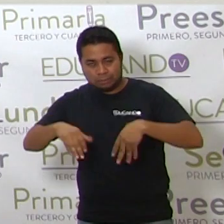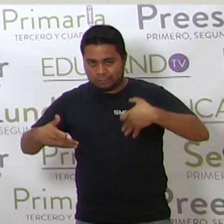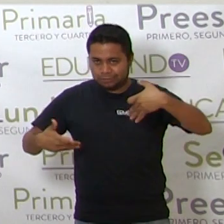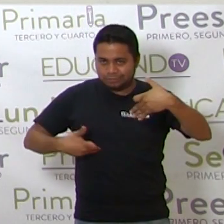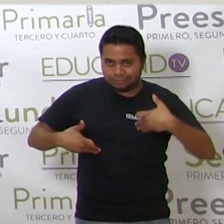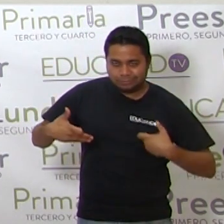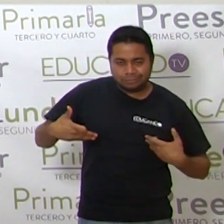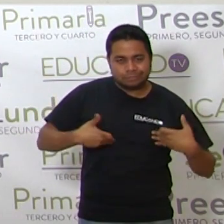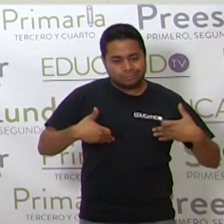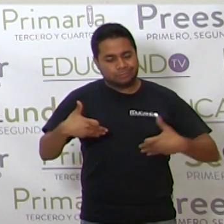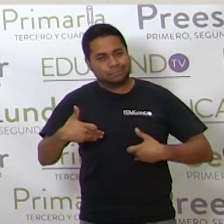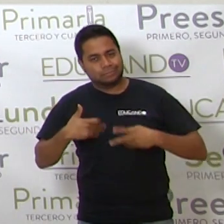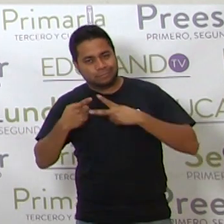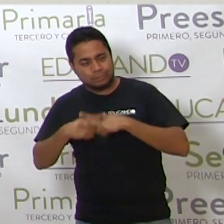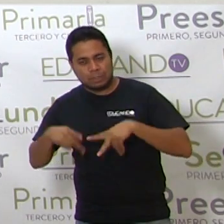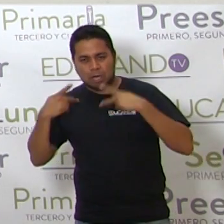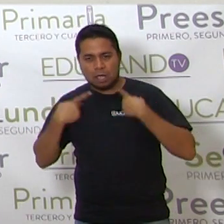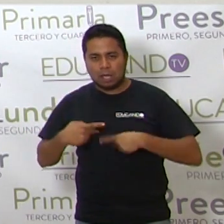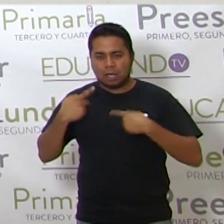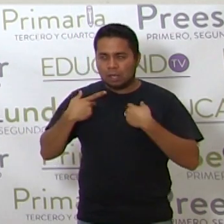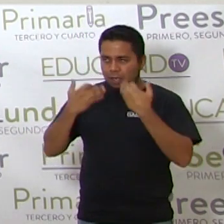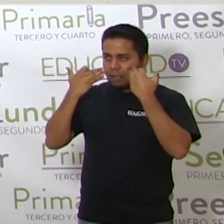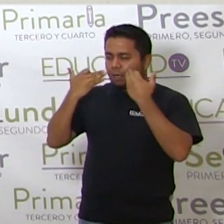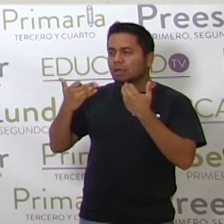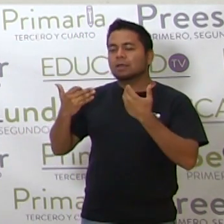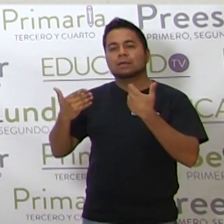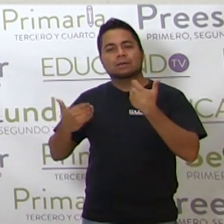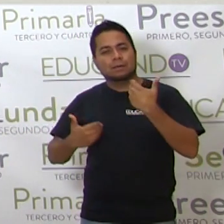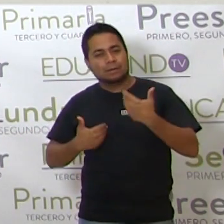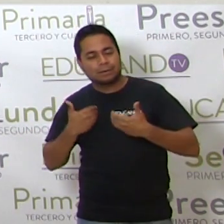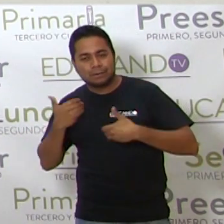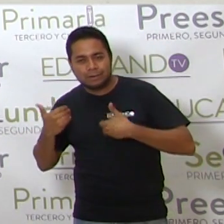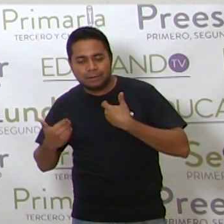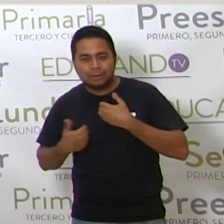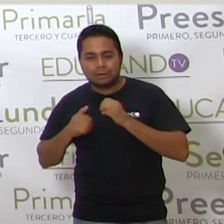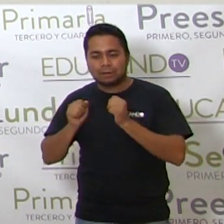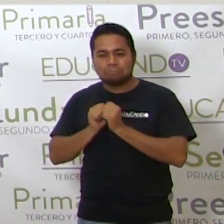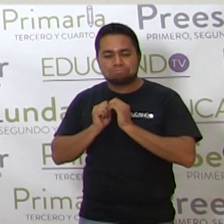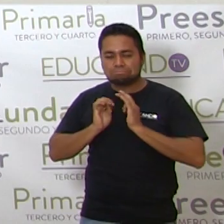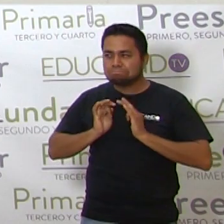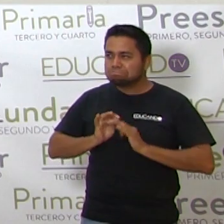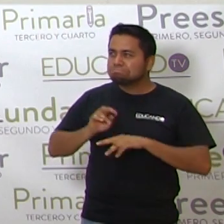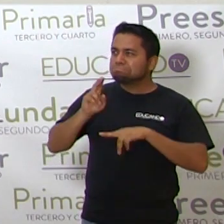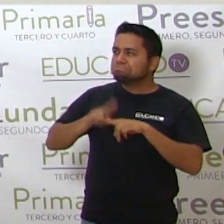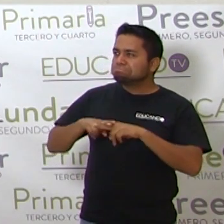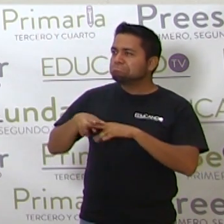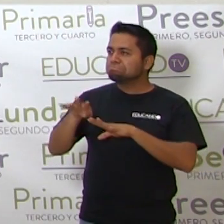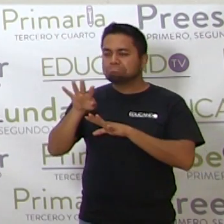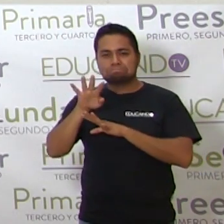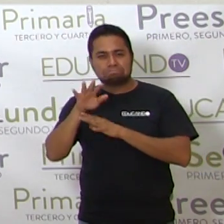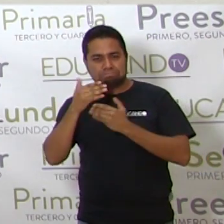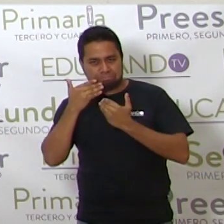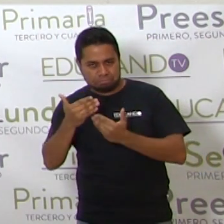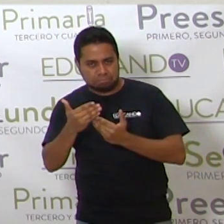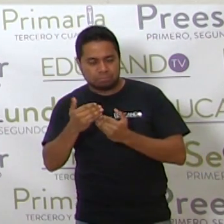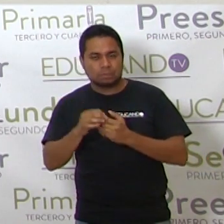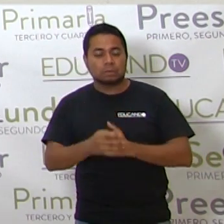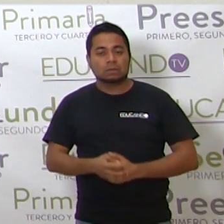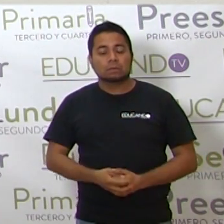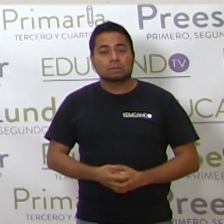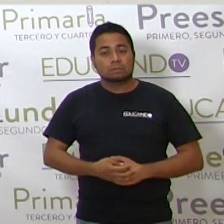de teatro y así la gente pueda disfrutar cómodamente de la obra de teatro existen muchas